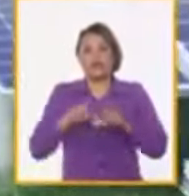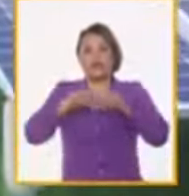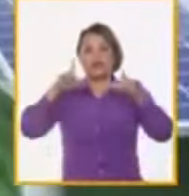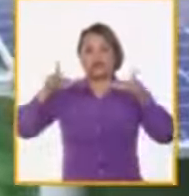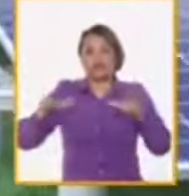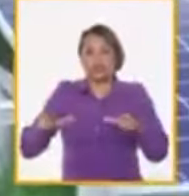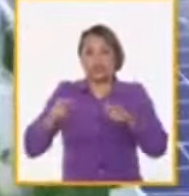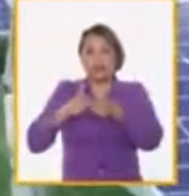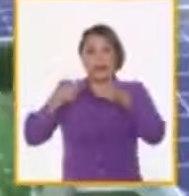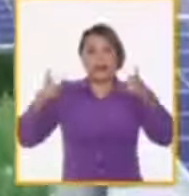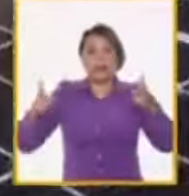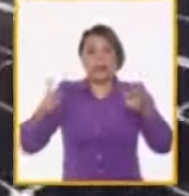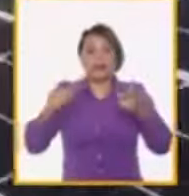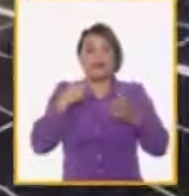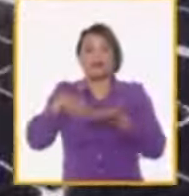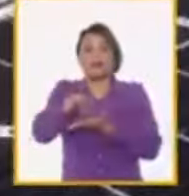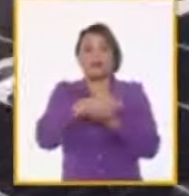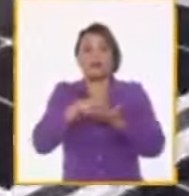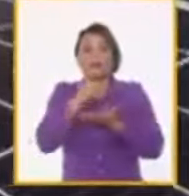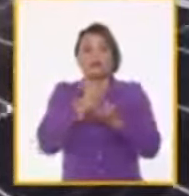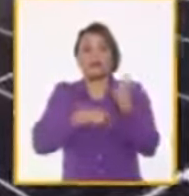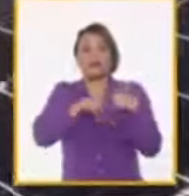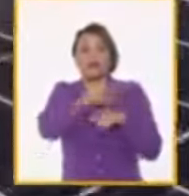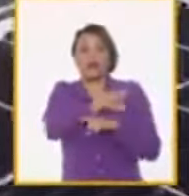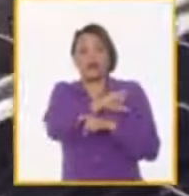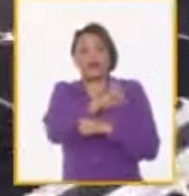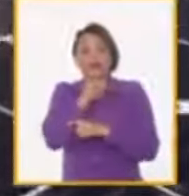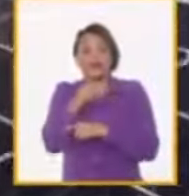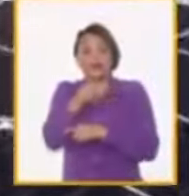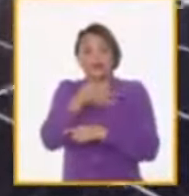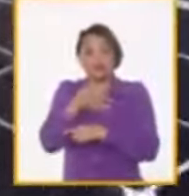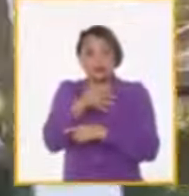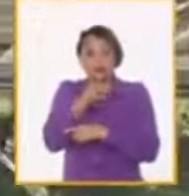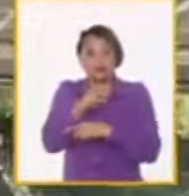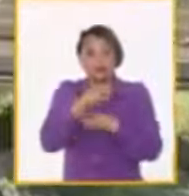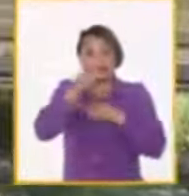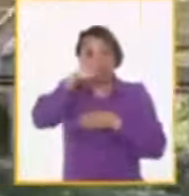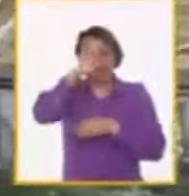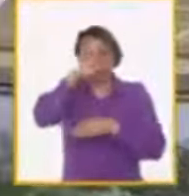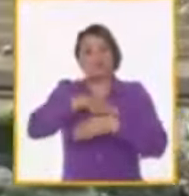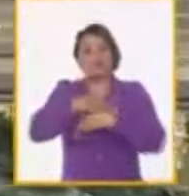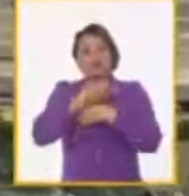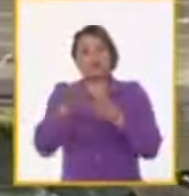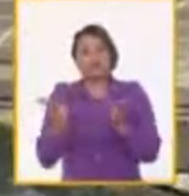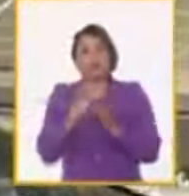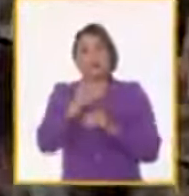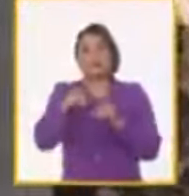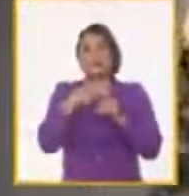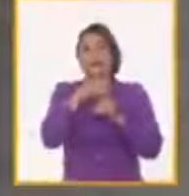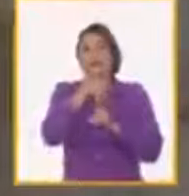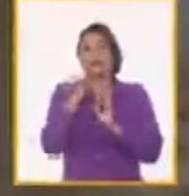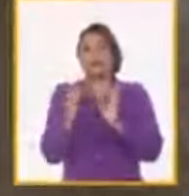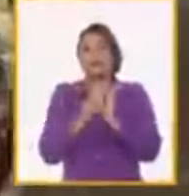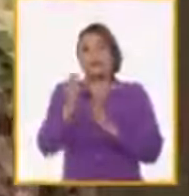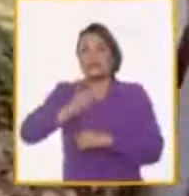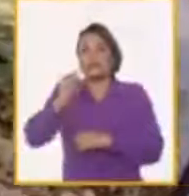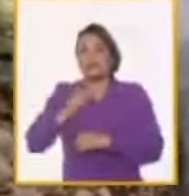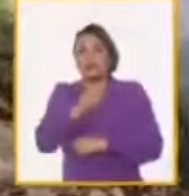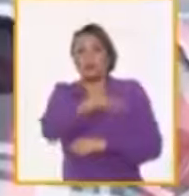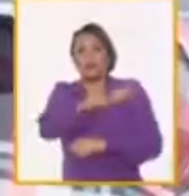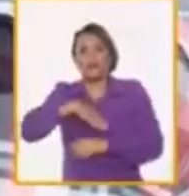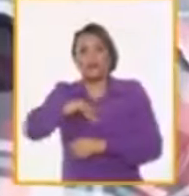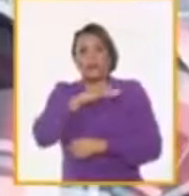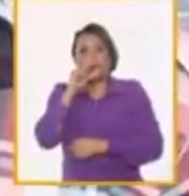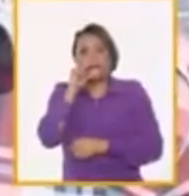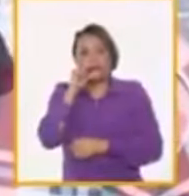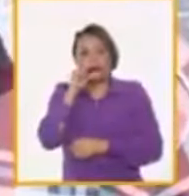se encuentra en Contramaestre, donde se ha logrado estabilizar el suministro de agua a más de 7.000 personas en el poblado de Baire.